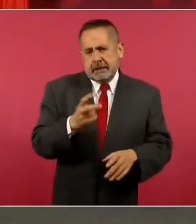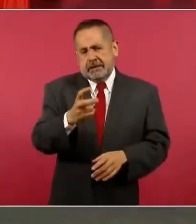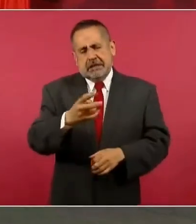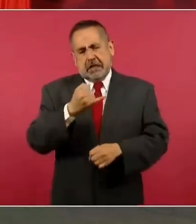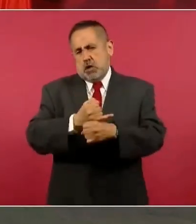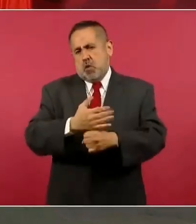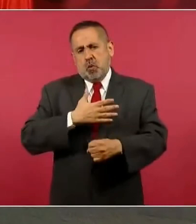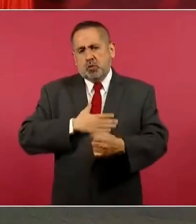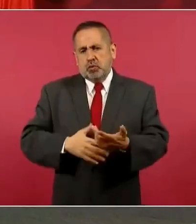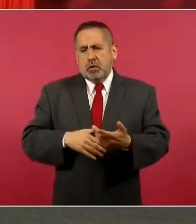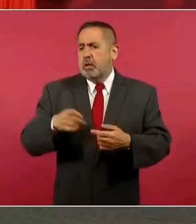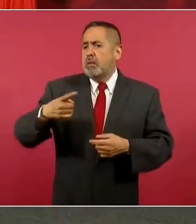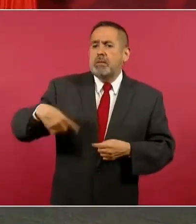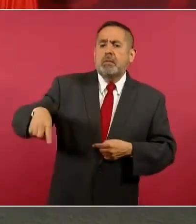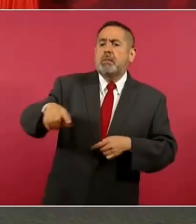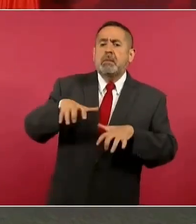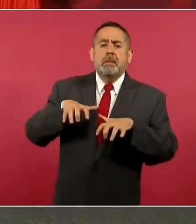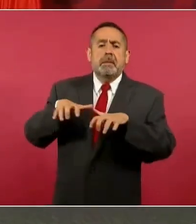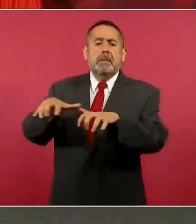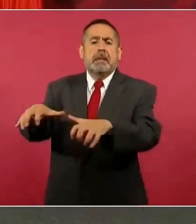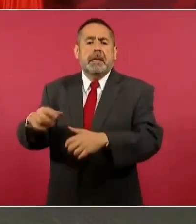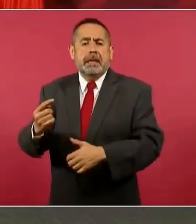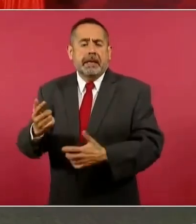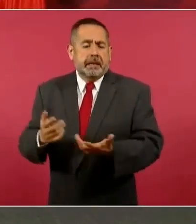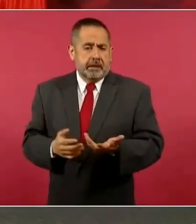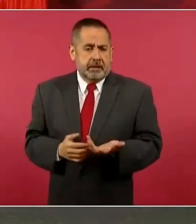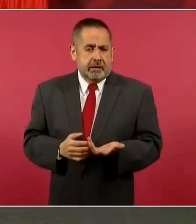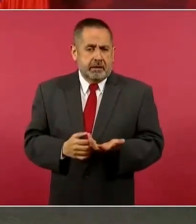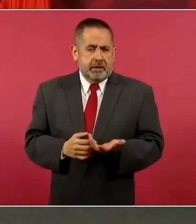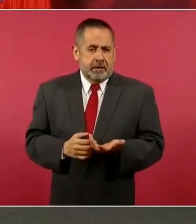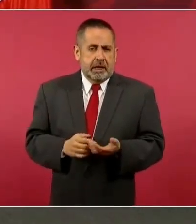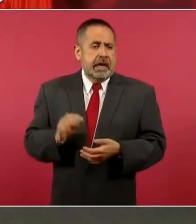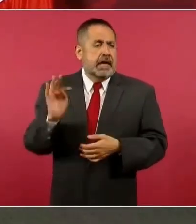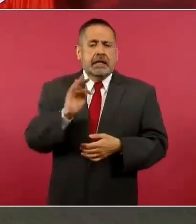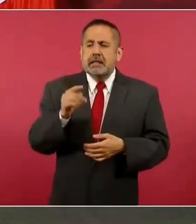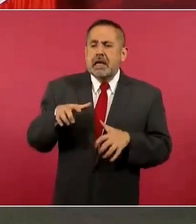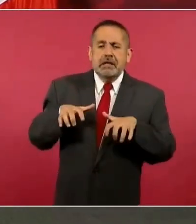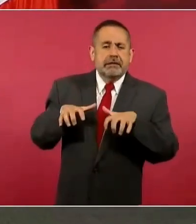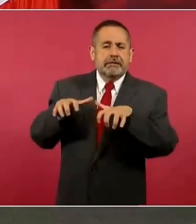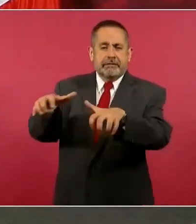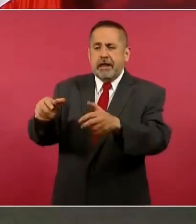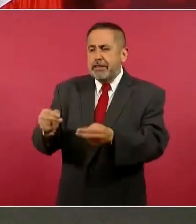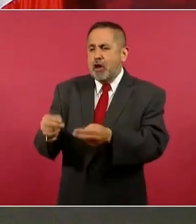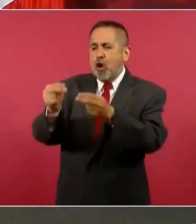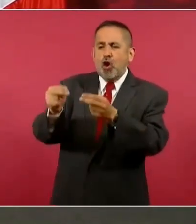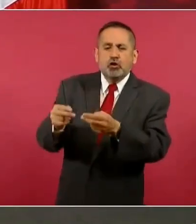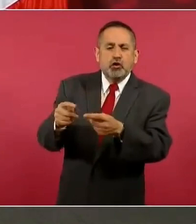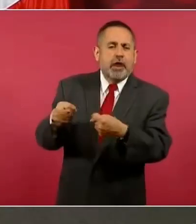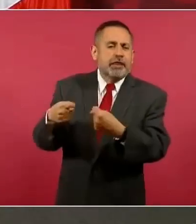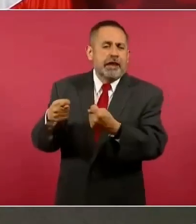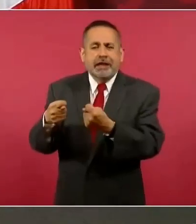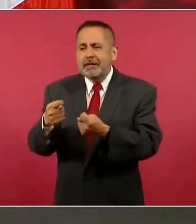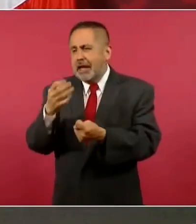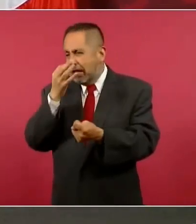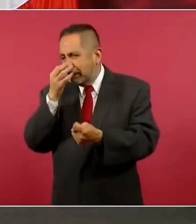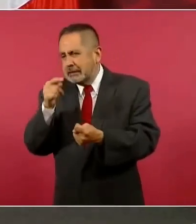injustos, porque si a un pequeño comerciante, a un pequeño